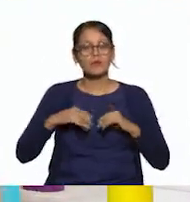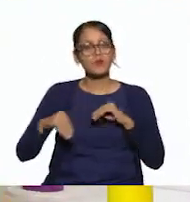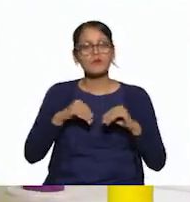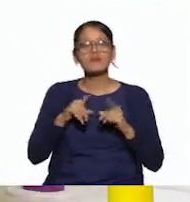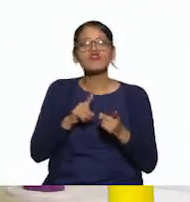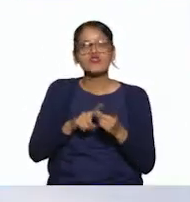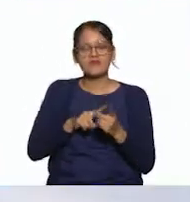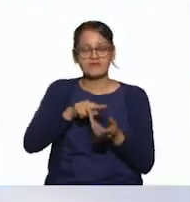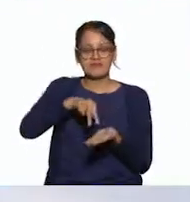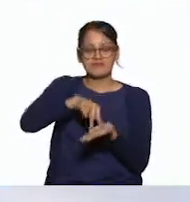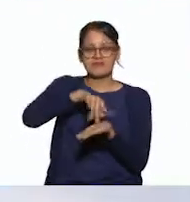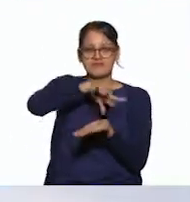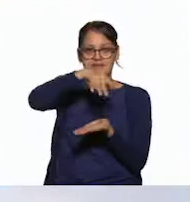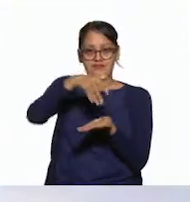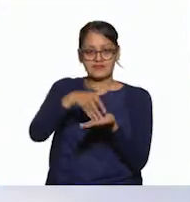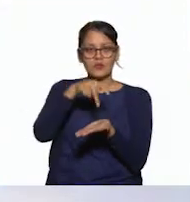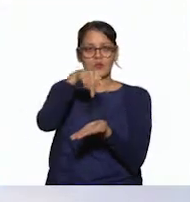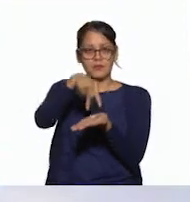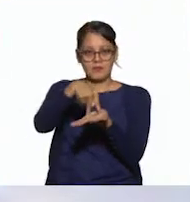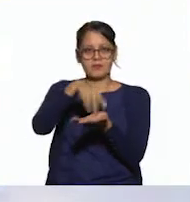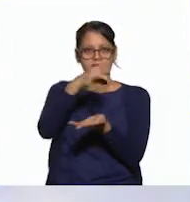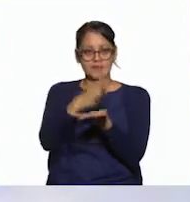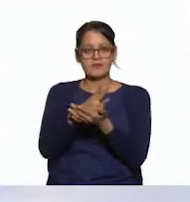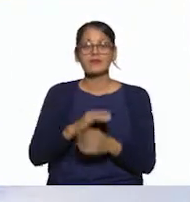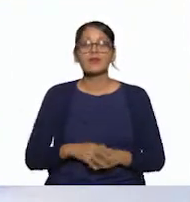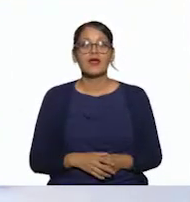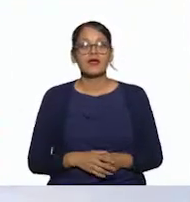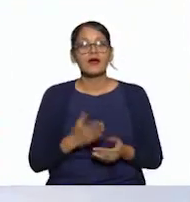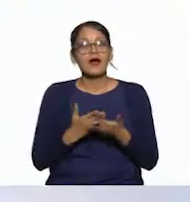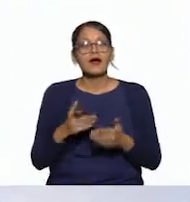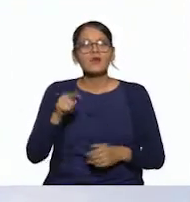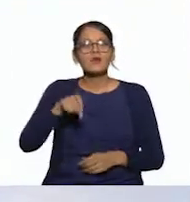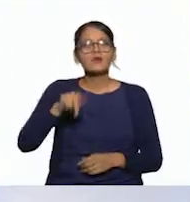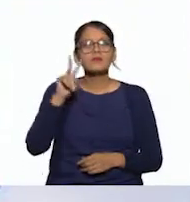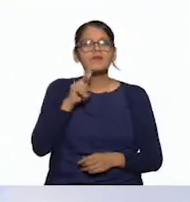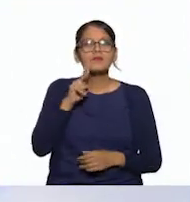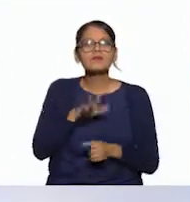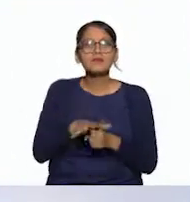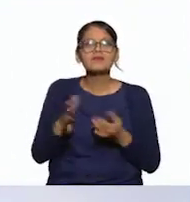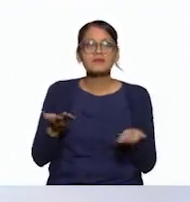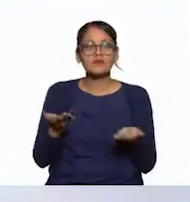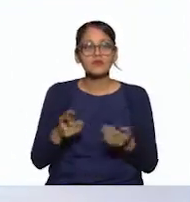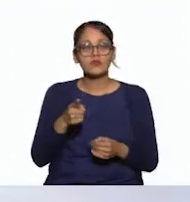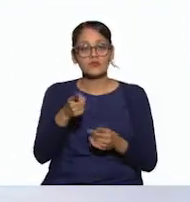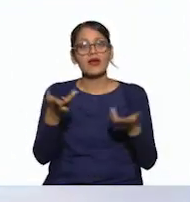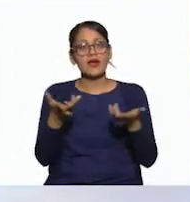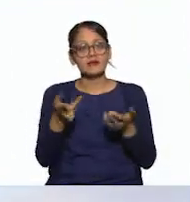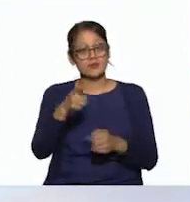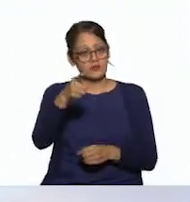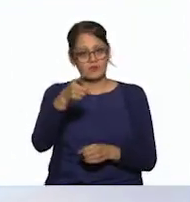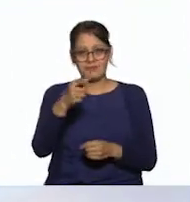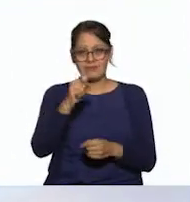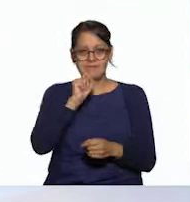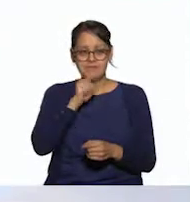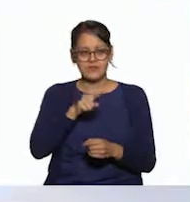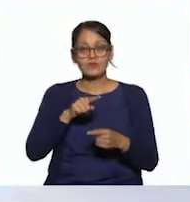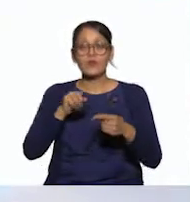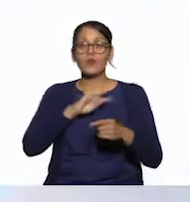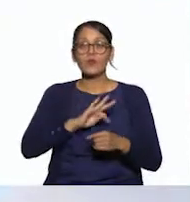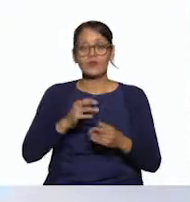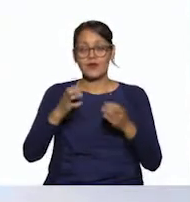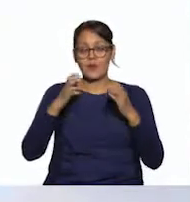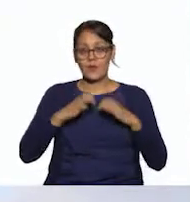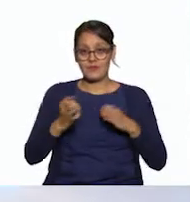kinesfera. Así es. Y el reto del día de hoy no es nada más y nada menos que realizar cualquiera de estas combinaciones